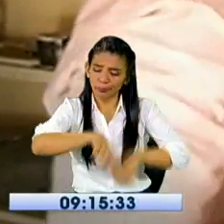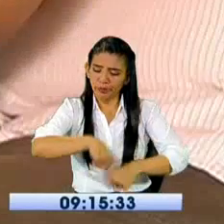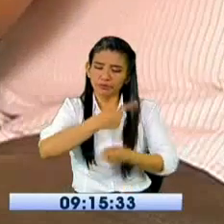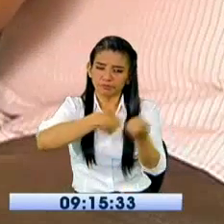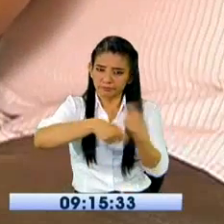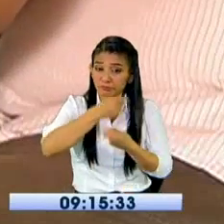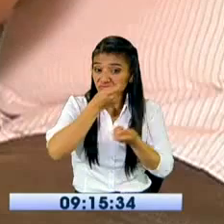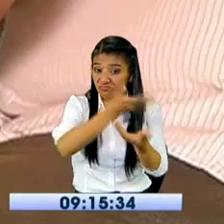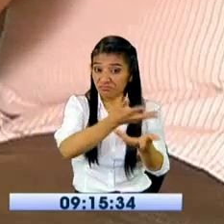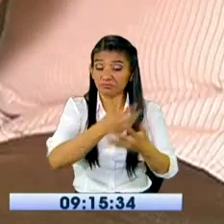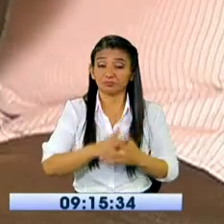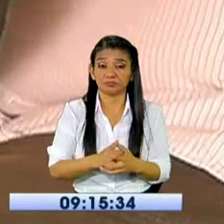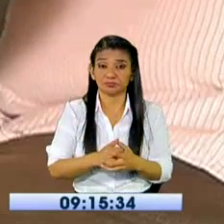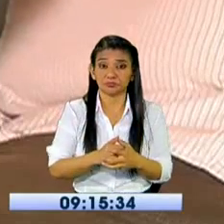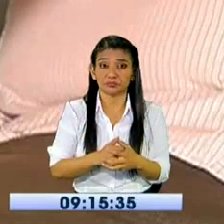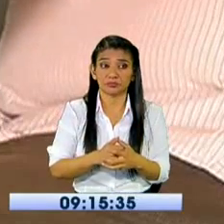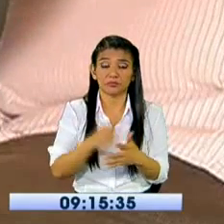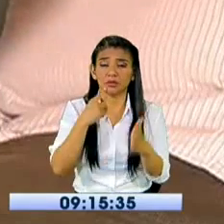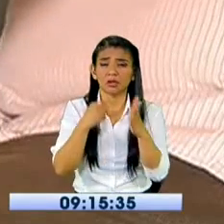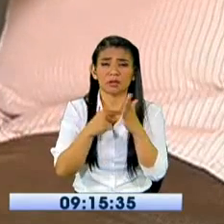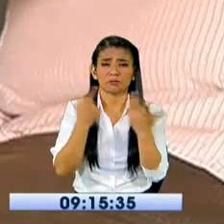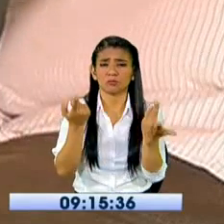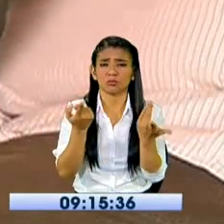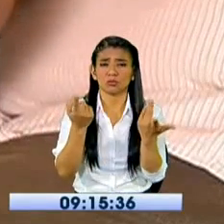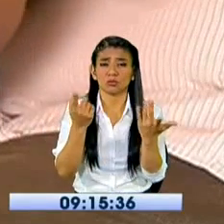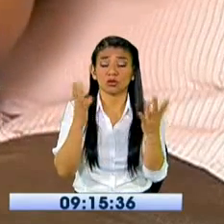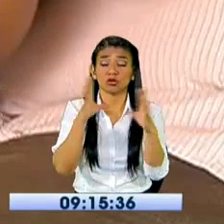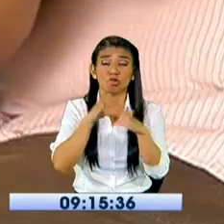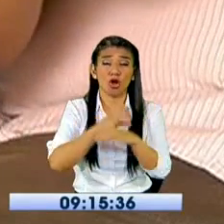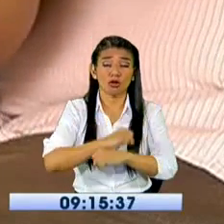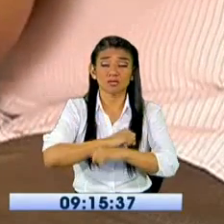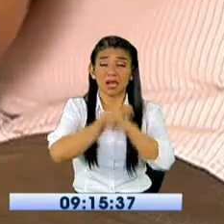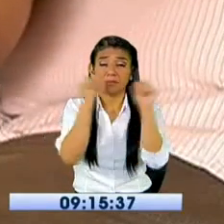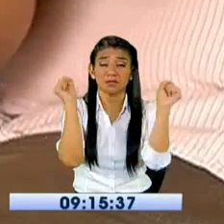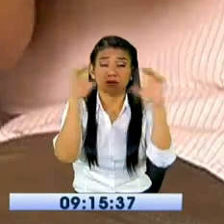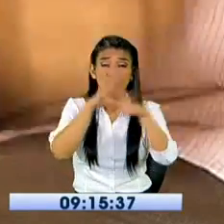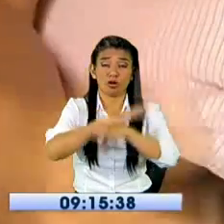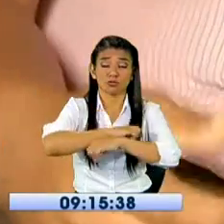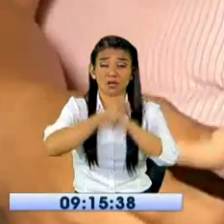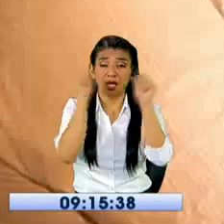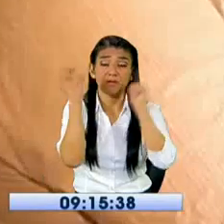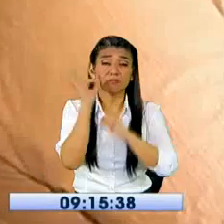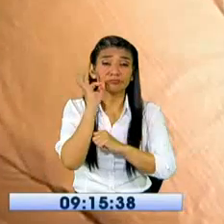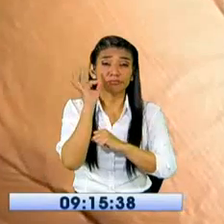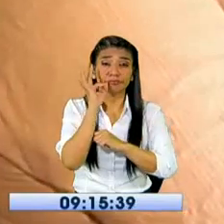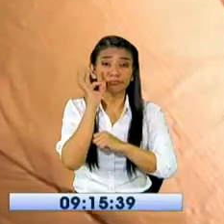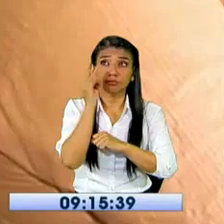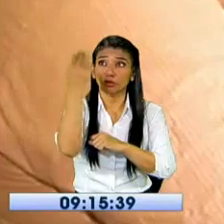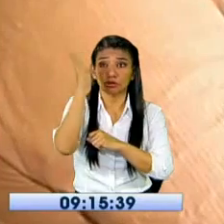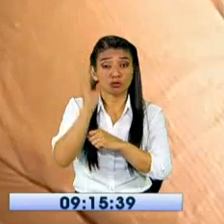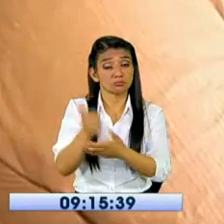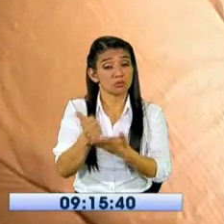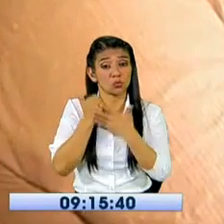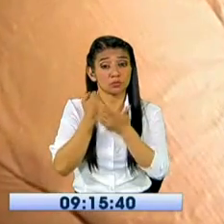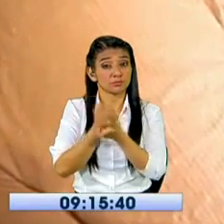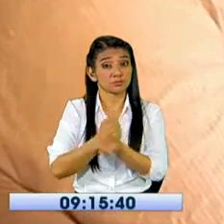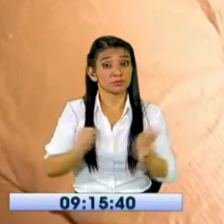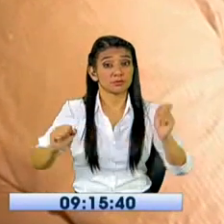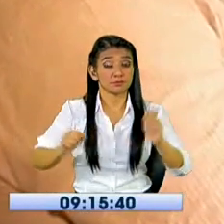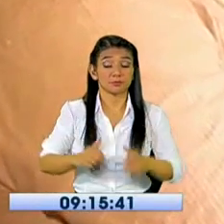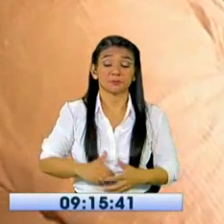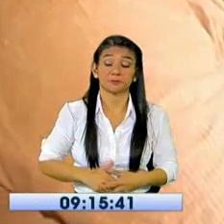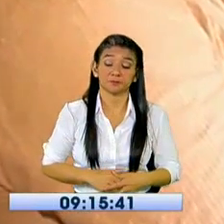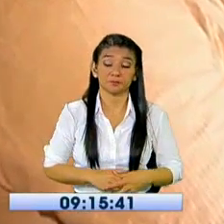situación. Dios me sanó de la noche a la mañana del H, de esa prisión de droga. Informó